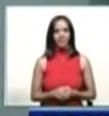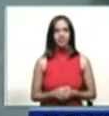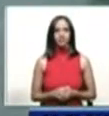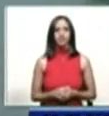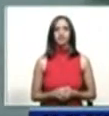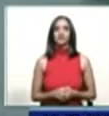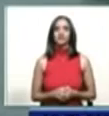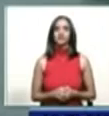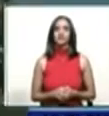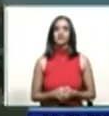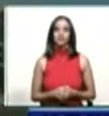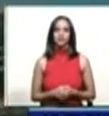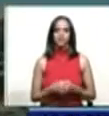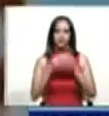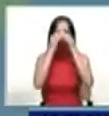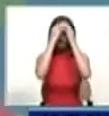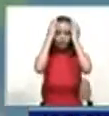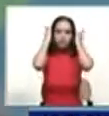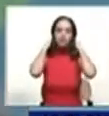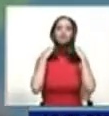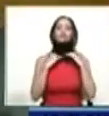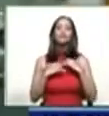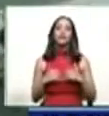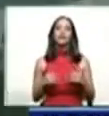Entiendo es volver a la apertura petrolera.